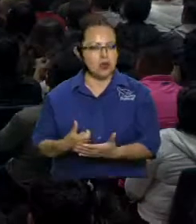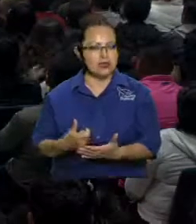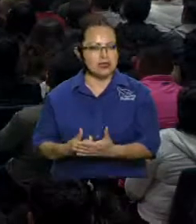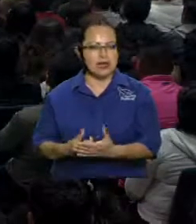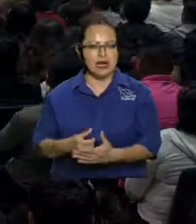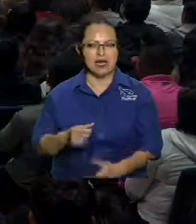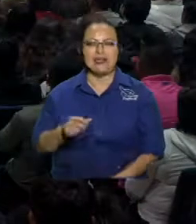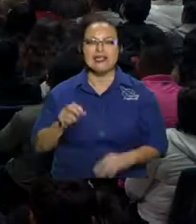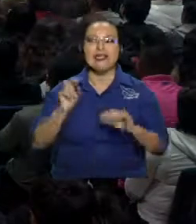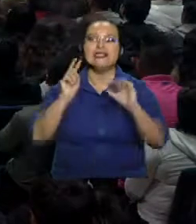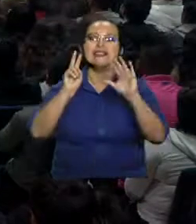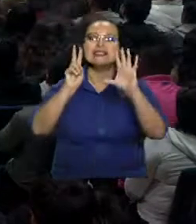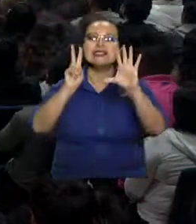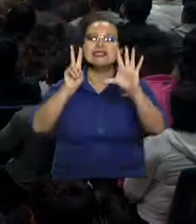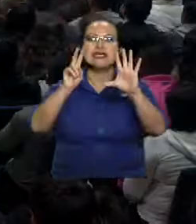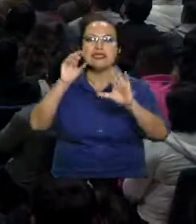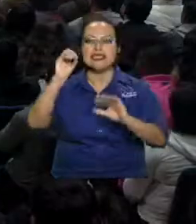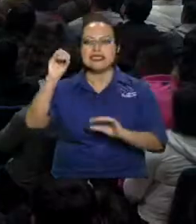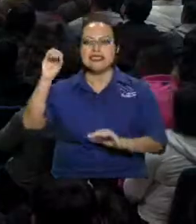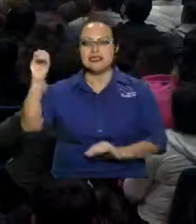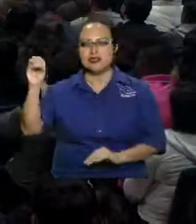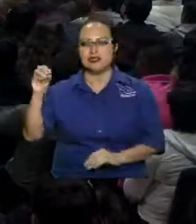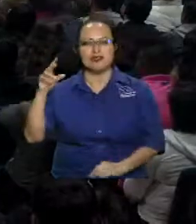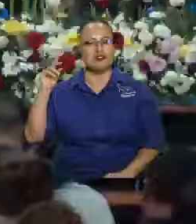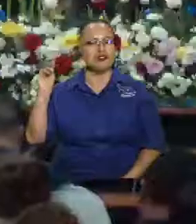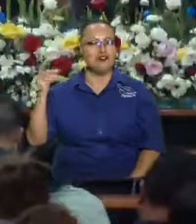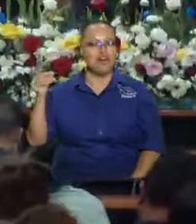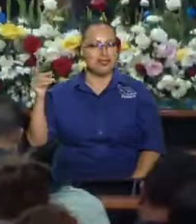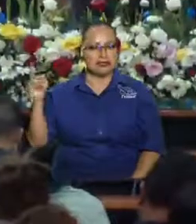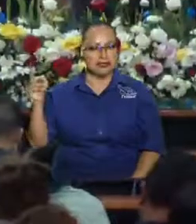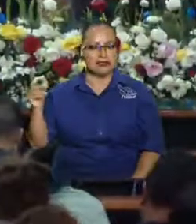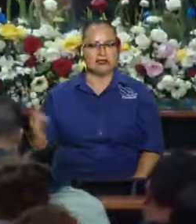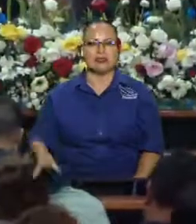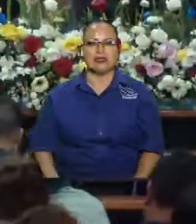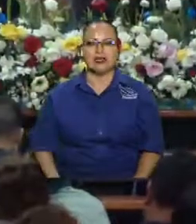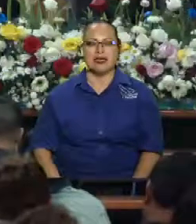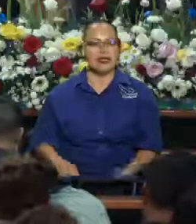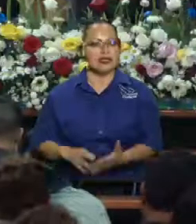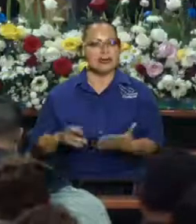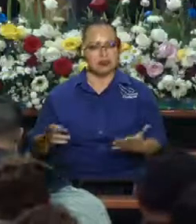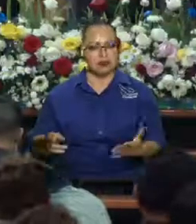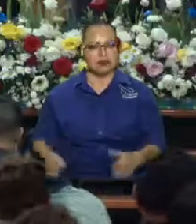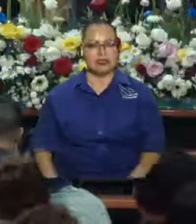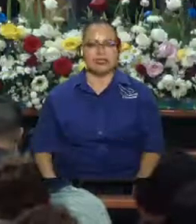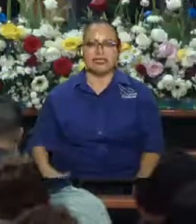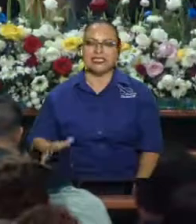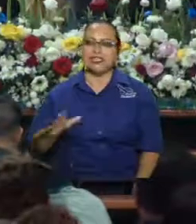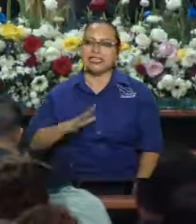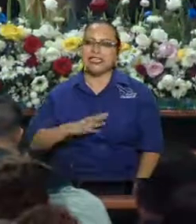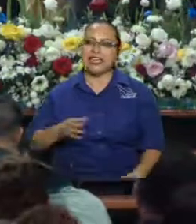Cuesta tanto. Póngale que cueste $700 el retiro completo.